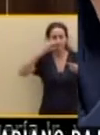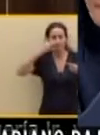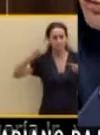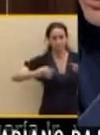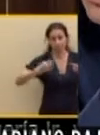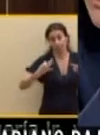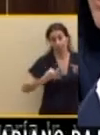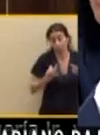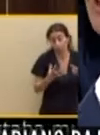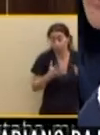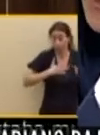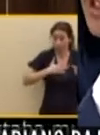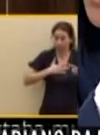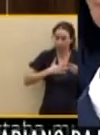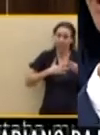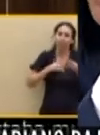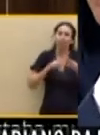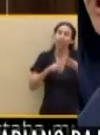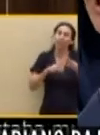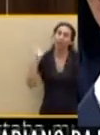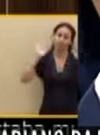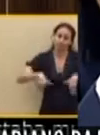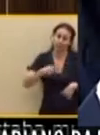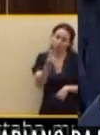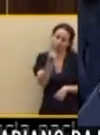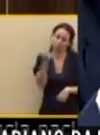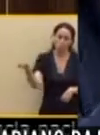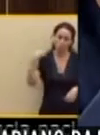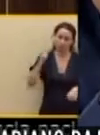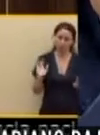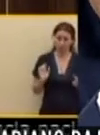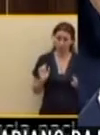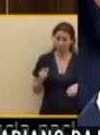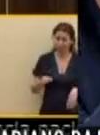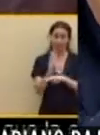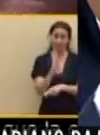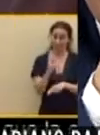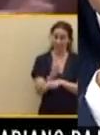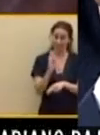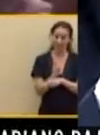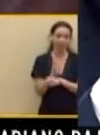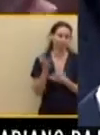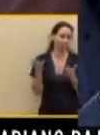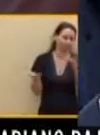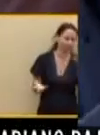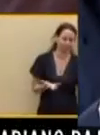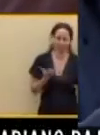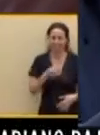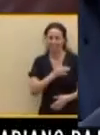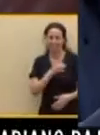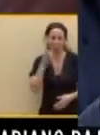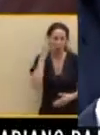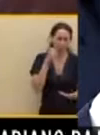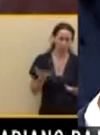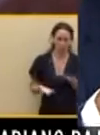que en el primer discurso hablado de felipe gonzález en la calidad de éste en la capacidad de pablo iglesias óxido de hierro presente el gobierno sólo decía rajoy